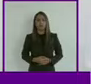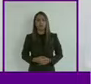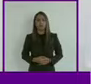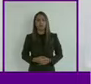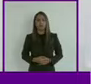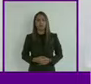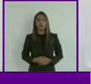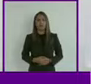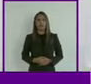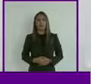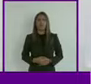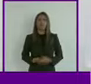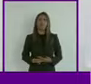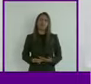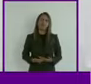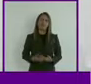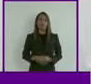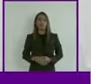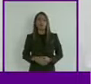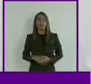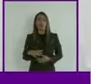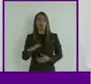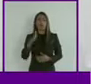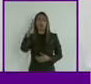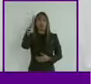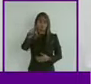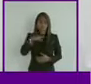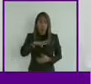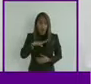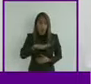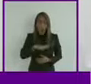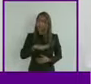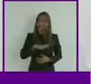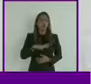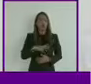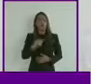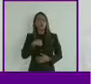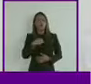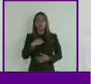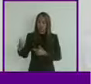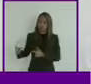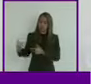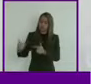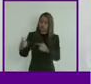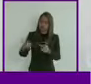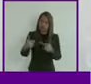bueno, no para tener, sino para dejar una buena herencia a las futuras generaciones.